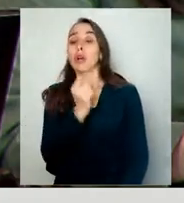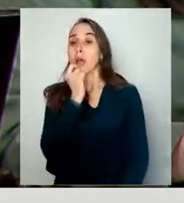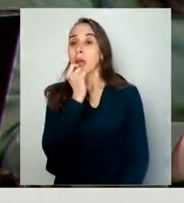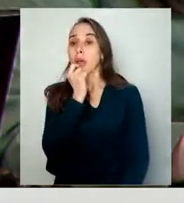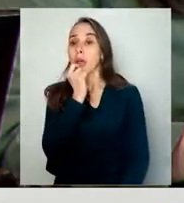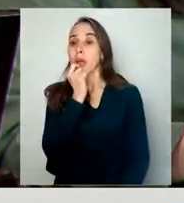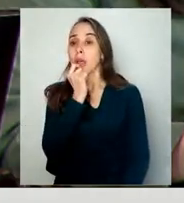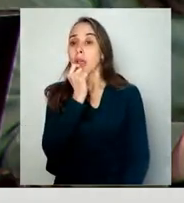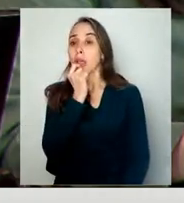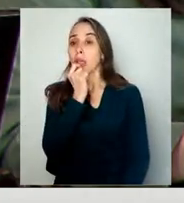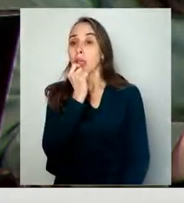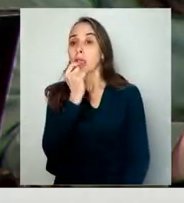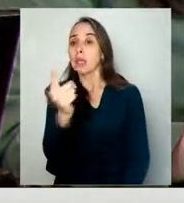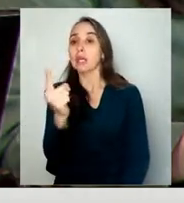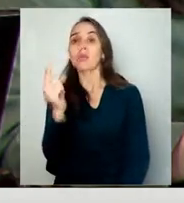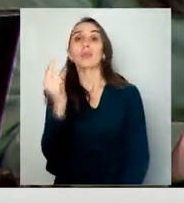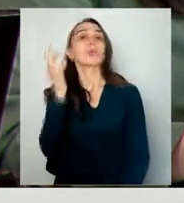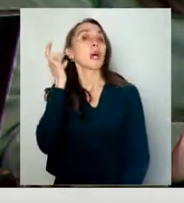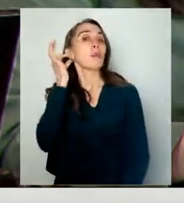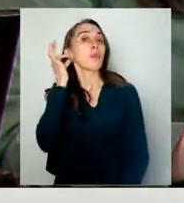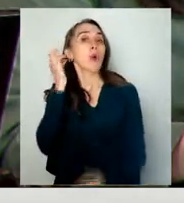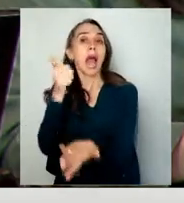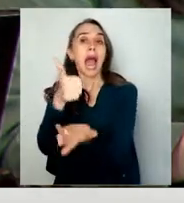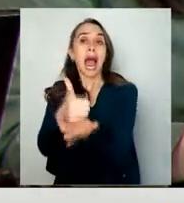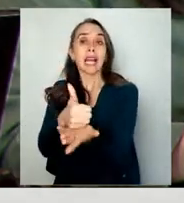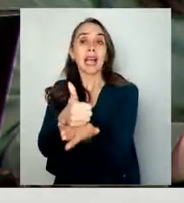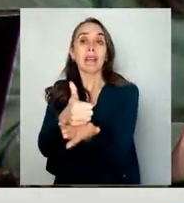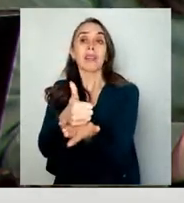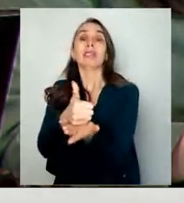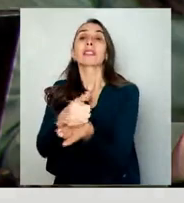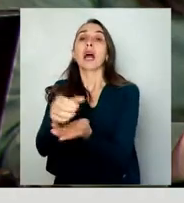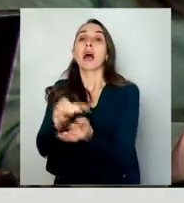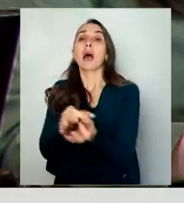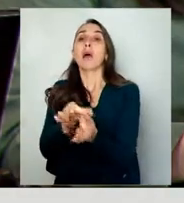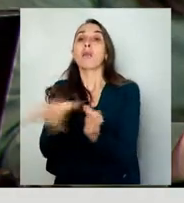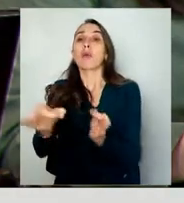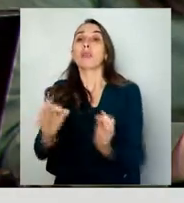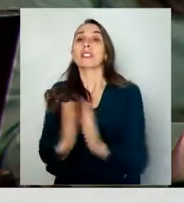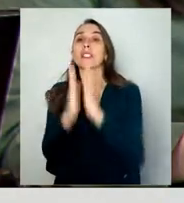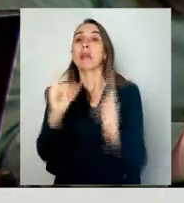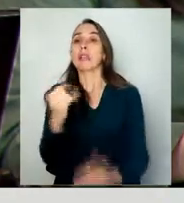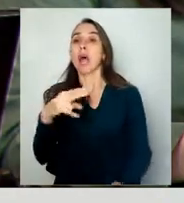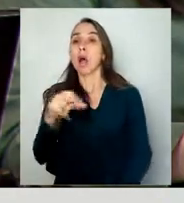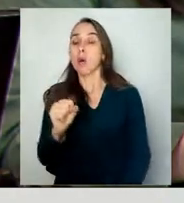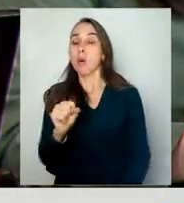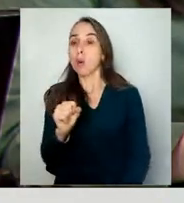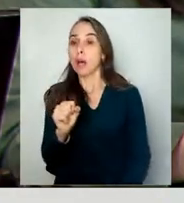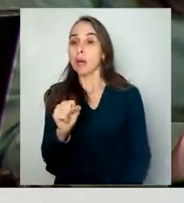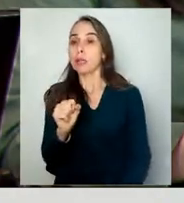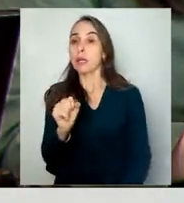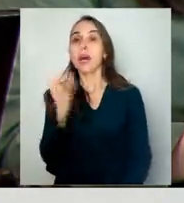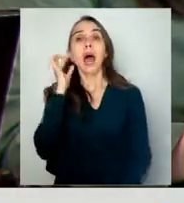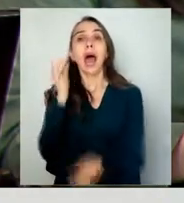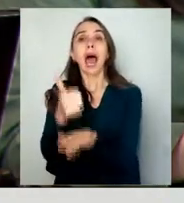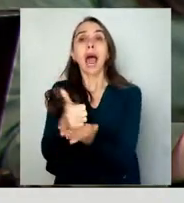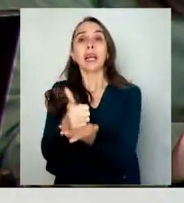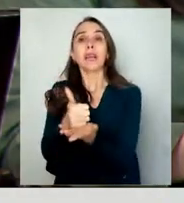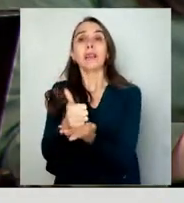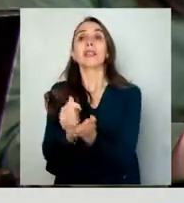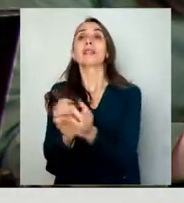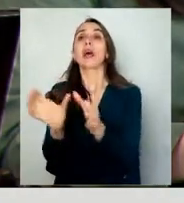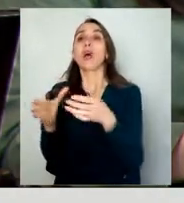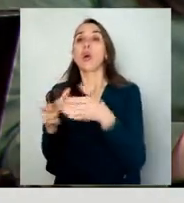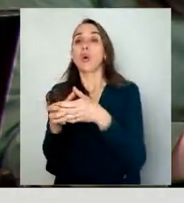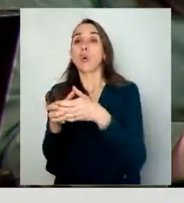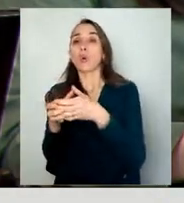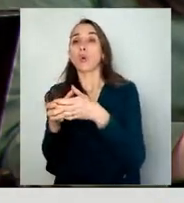hace una alcaldesa alcaldesa de Santa Juana alcaldesa que milita en partidos del frente amplio y que